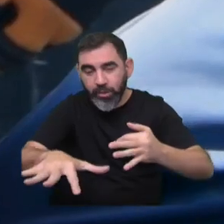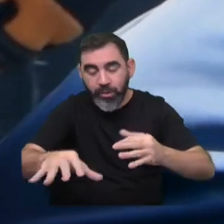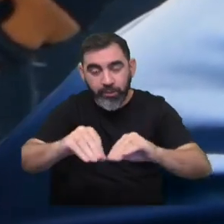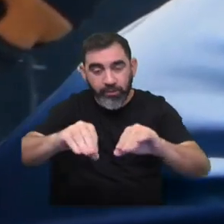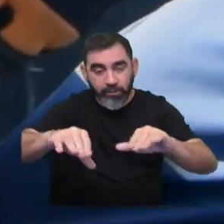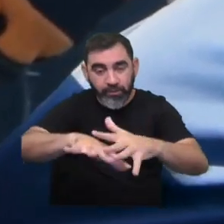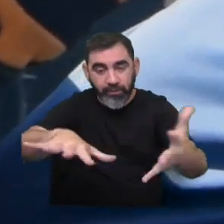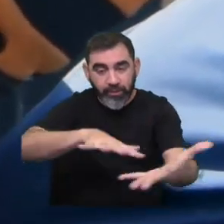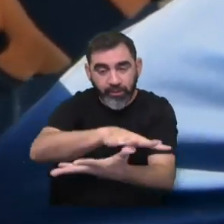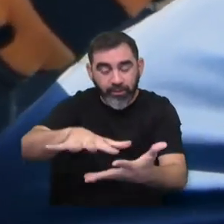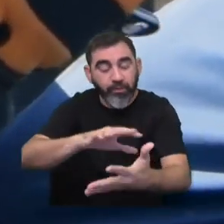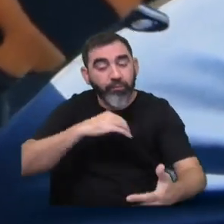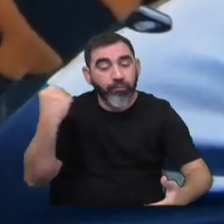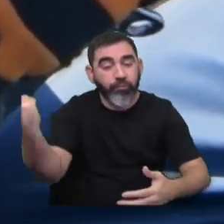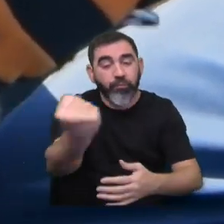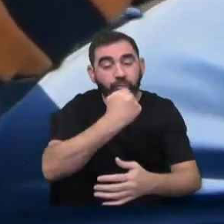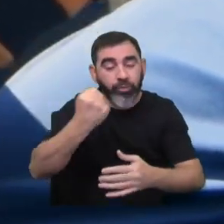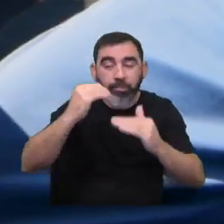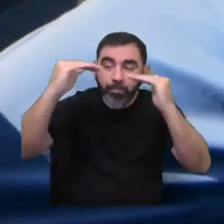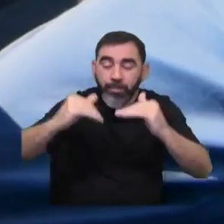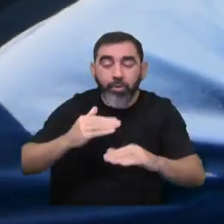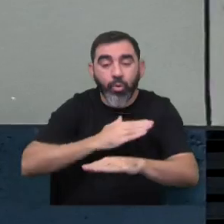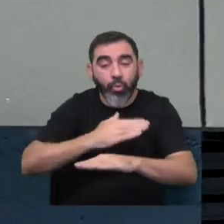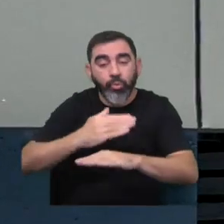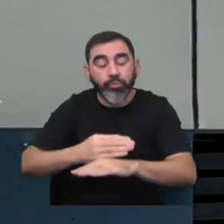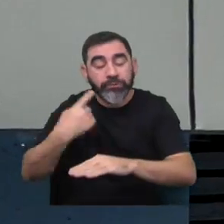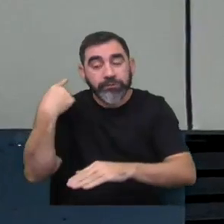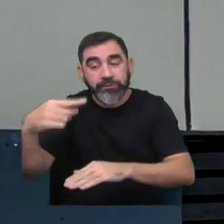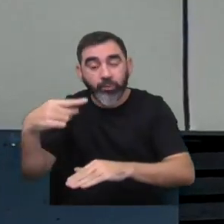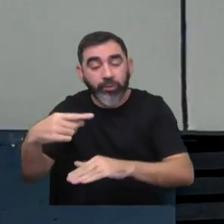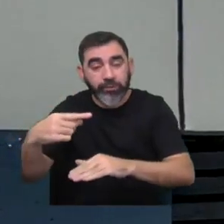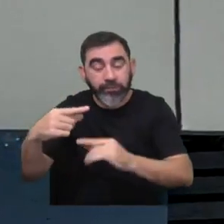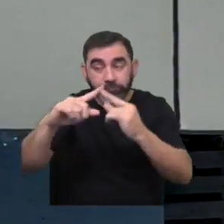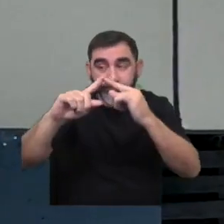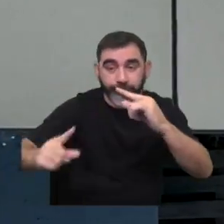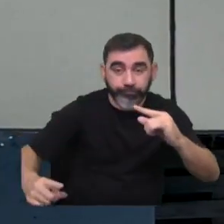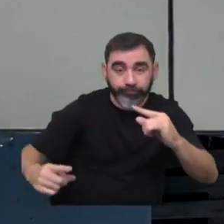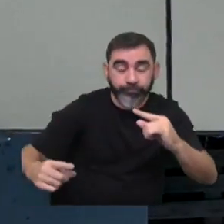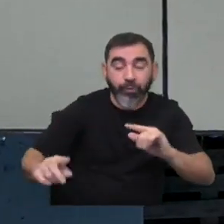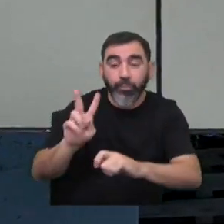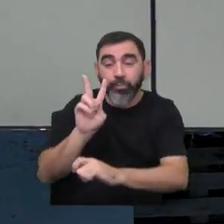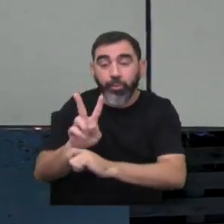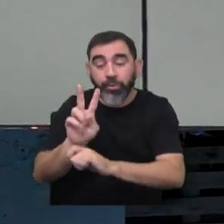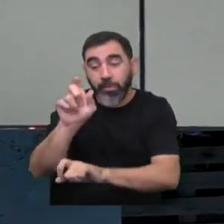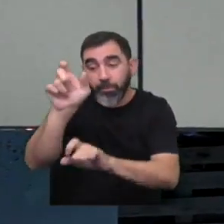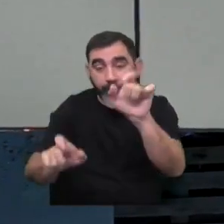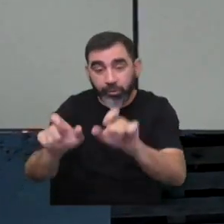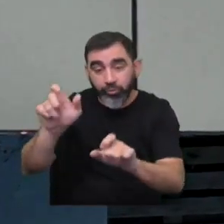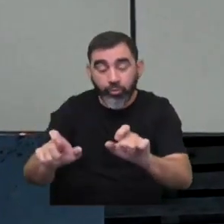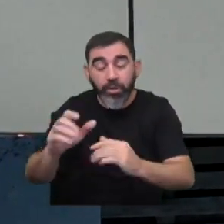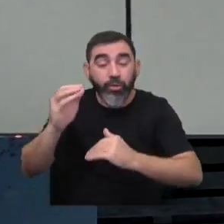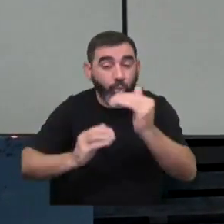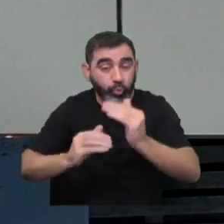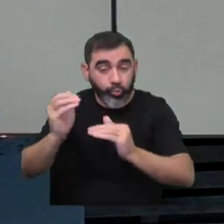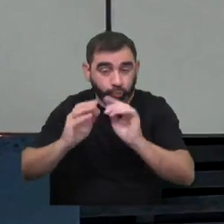tierra, y es imprescindible para mitigar los efectos térmicos y electromagnéticos y dar protección a personas e